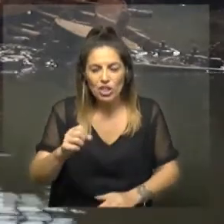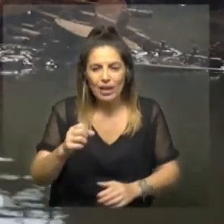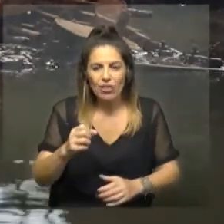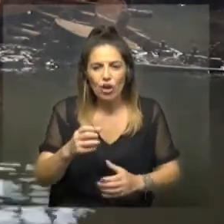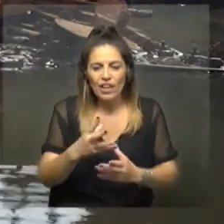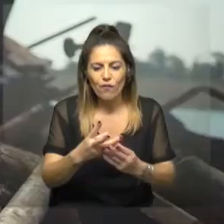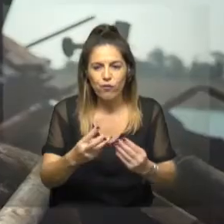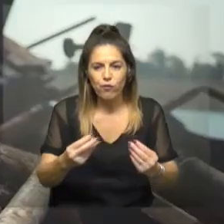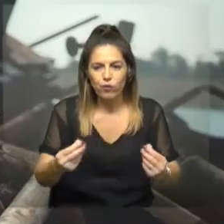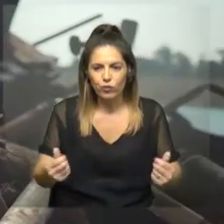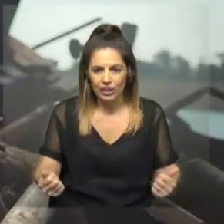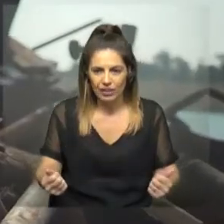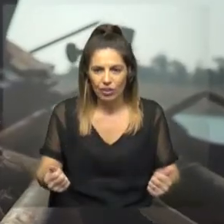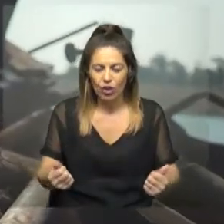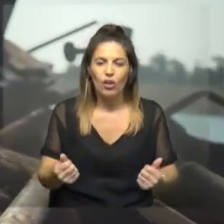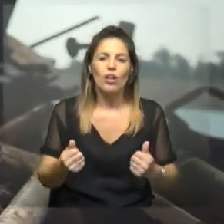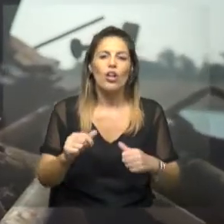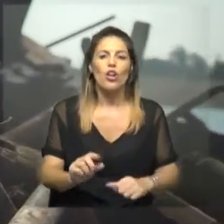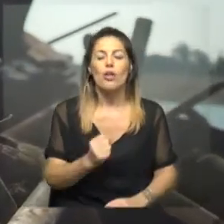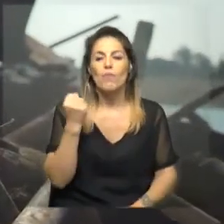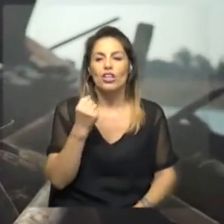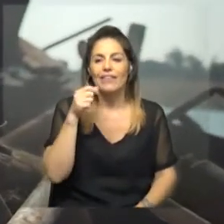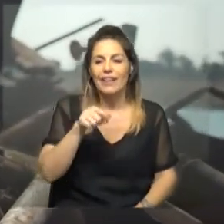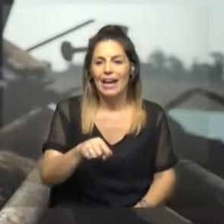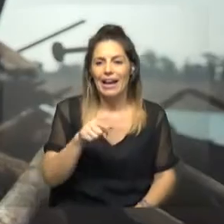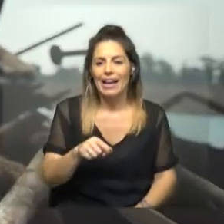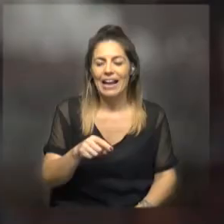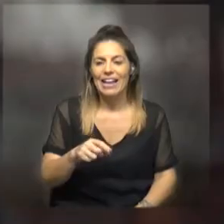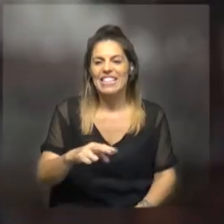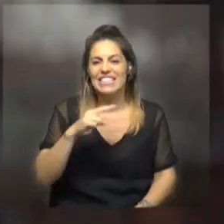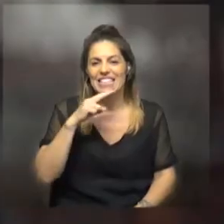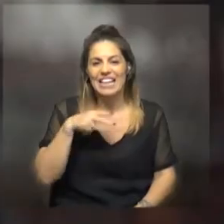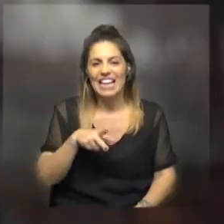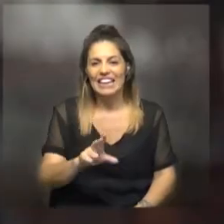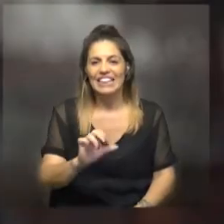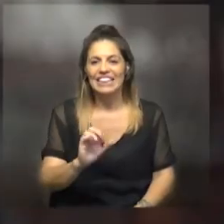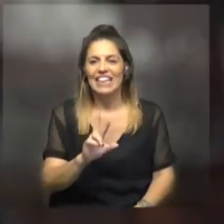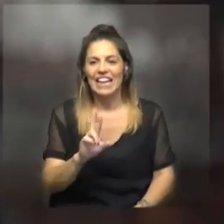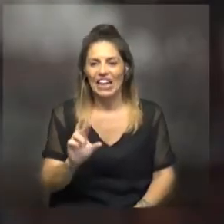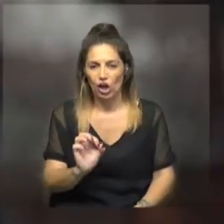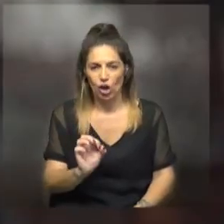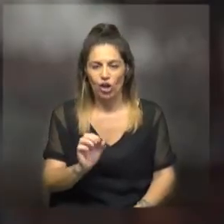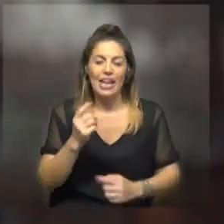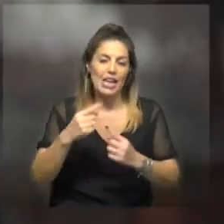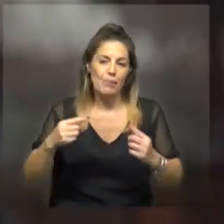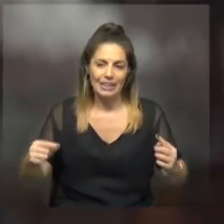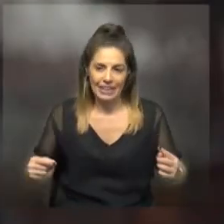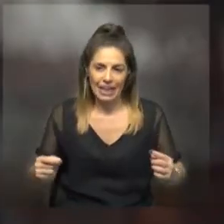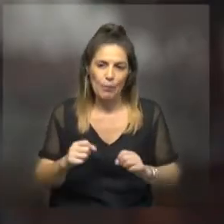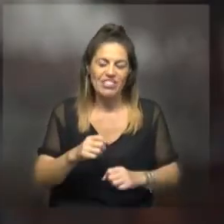los materiales de los barcos acá, lo que importa en el desguace es el hierro. Si hay hierro y lo que son materiales, es decir, puede